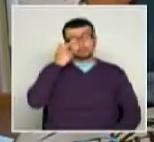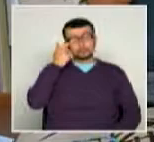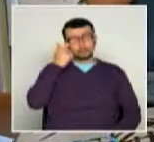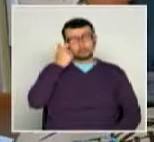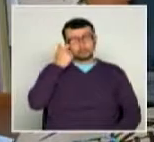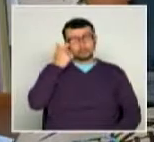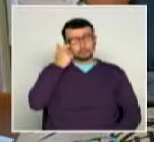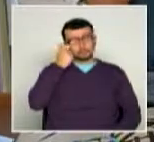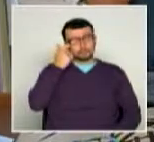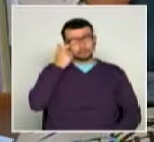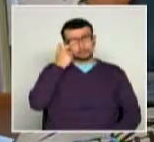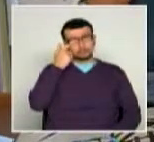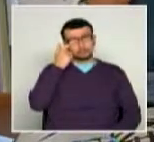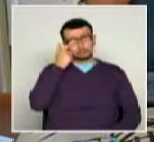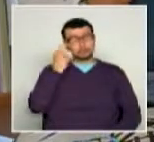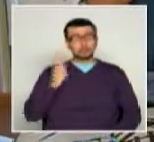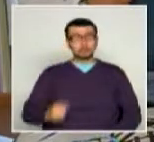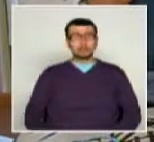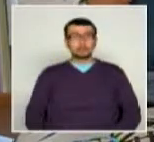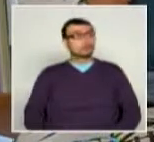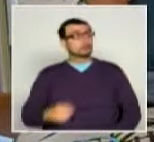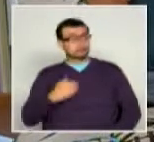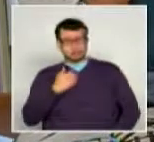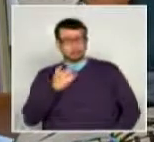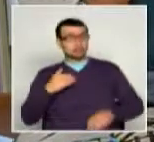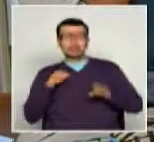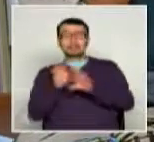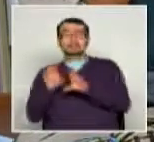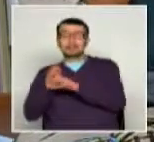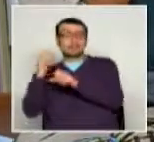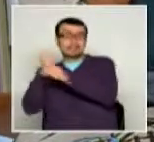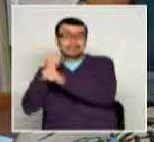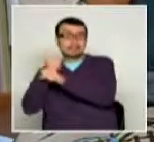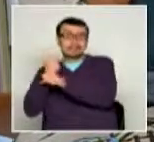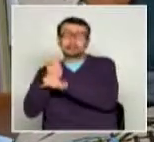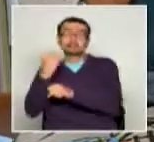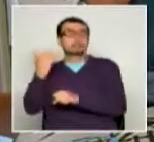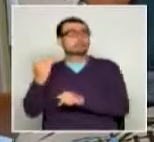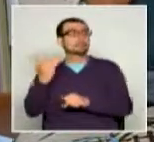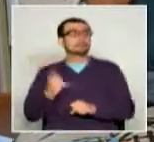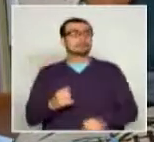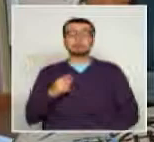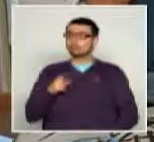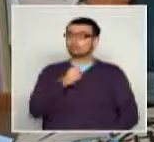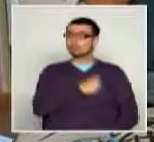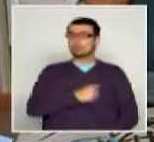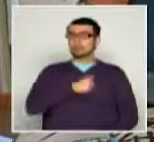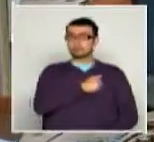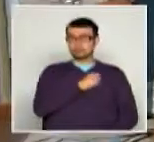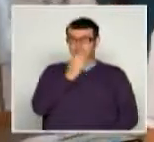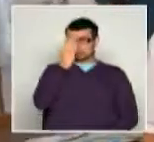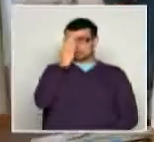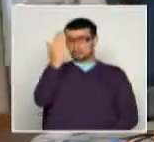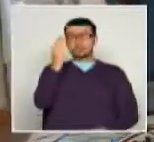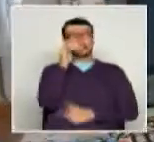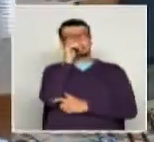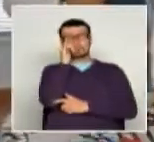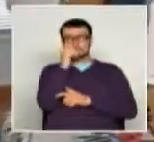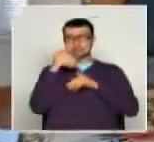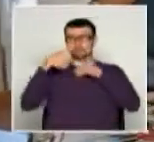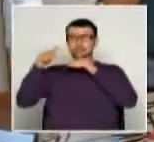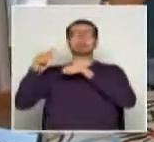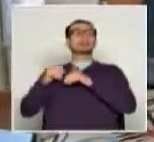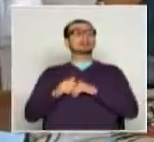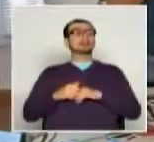ejercicio de lo que llaman terapia ocupacional. Bájese por favor, José. Mauricio, si me retira un poco la cámara para que podamos hacer eso. Si usted